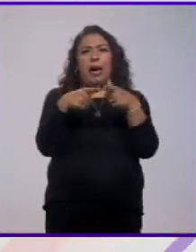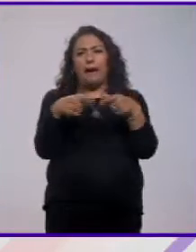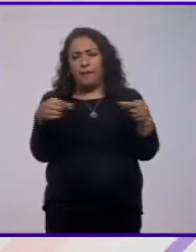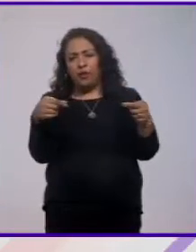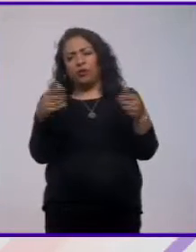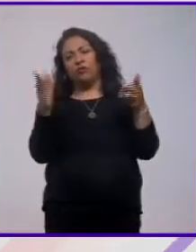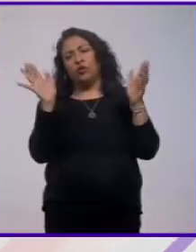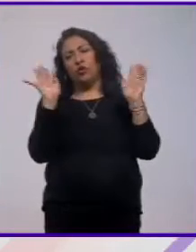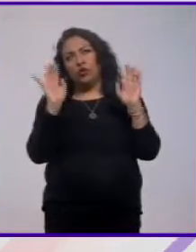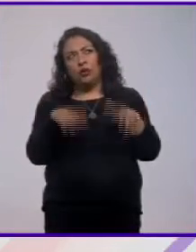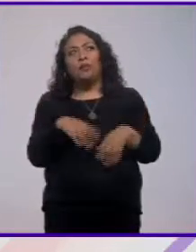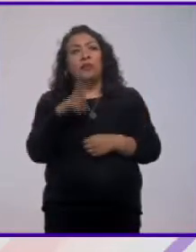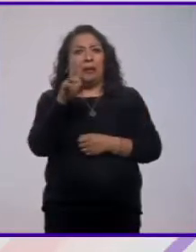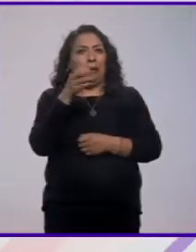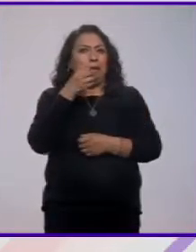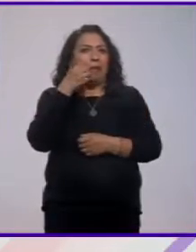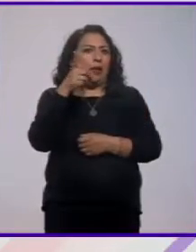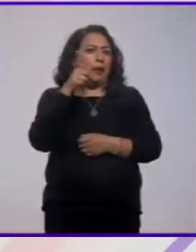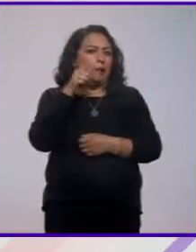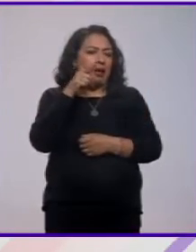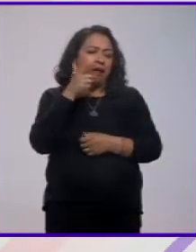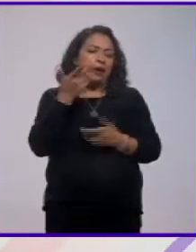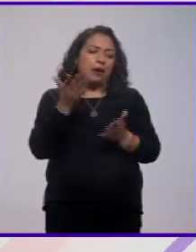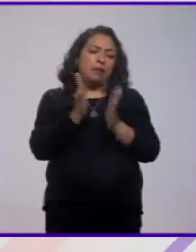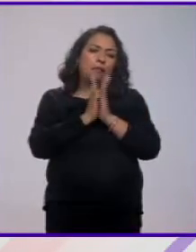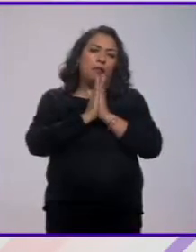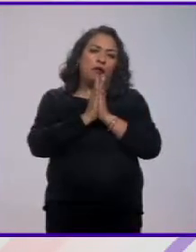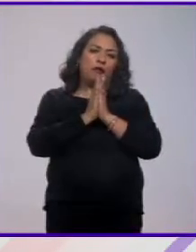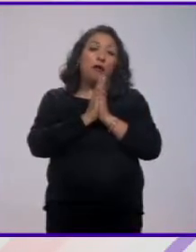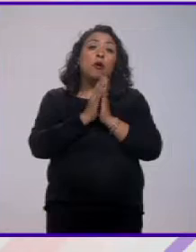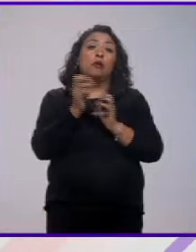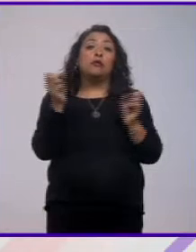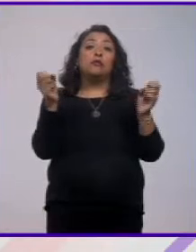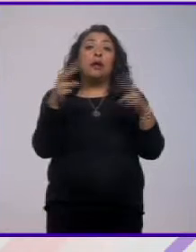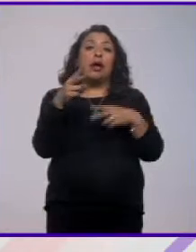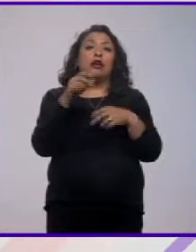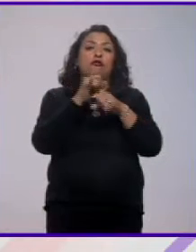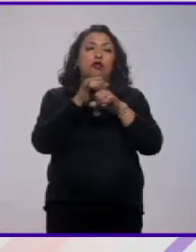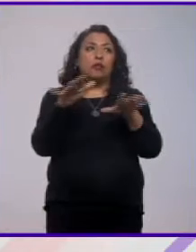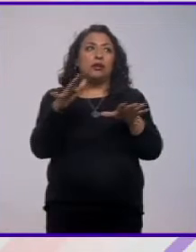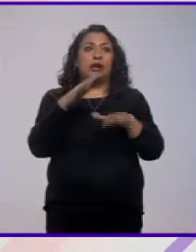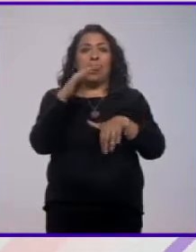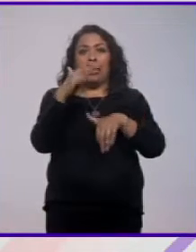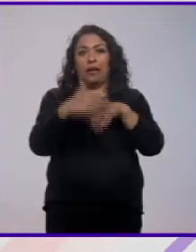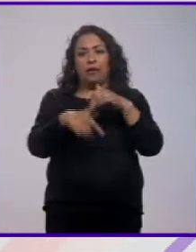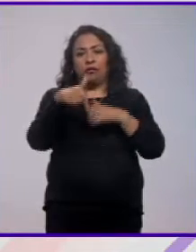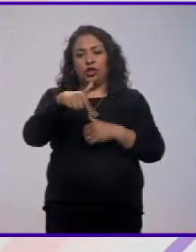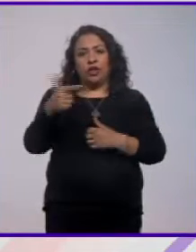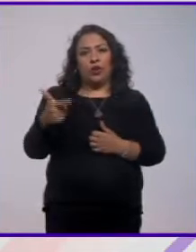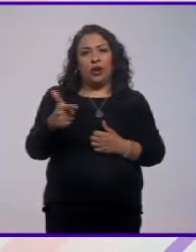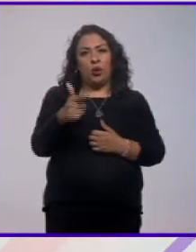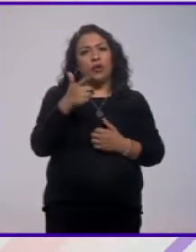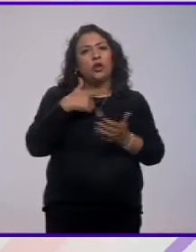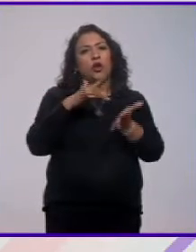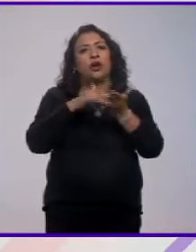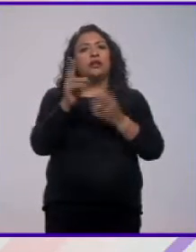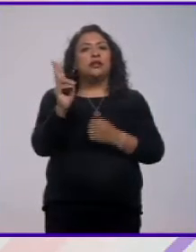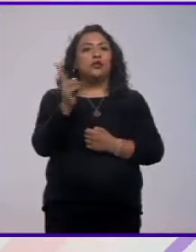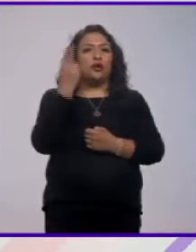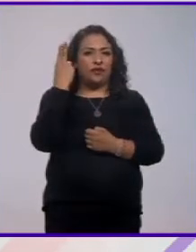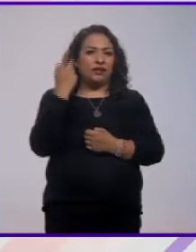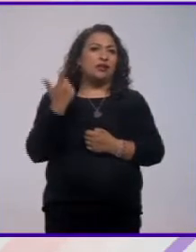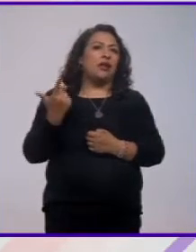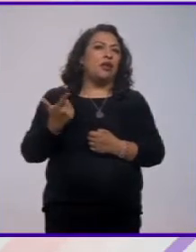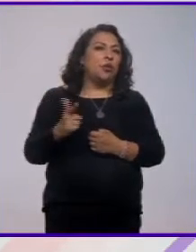Japón. Bueno, se va a poner bueno el día de mañana, así que por favor no se pierda nuestro reporte. Nos despedimos desde Guanajuato, agradecemos a la Universidad